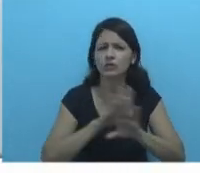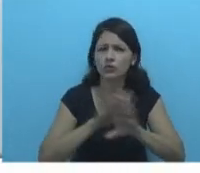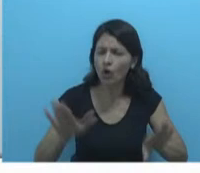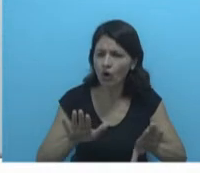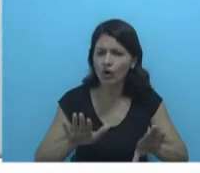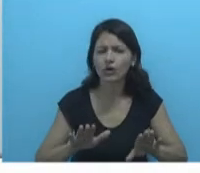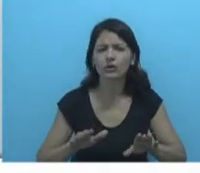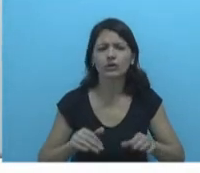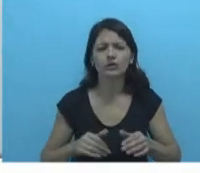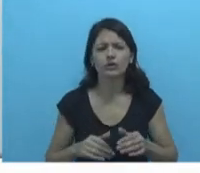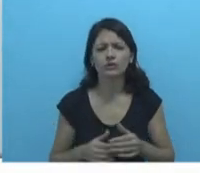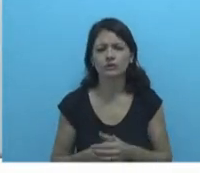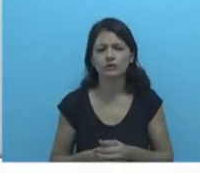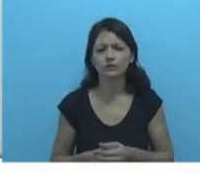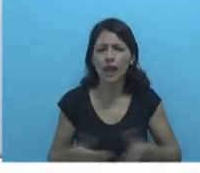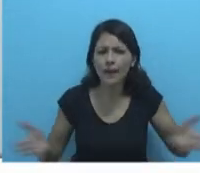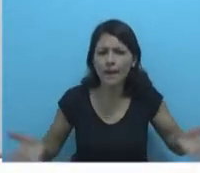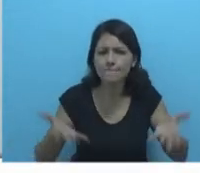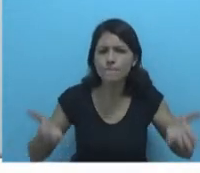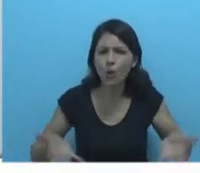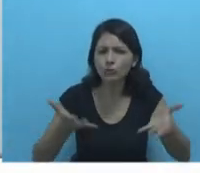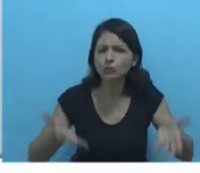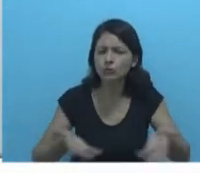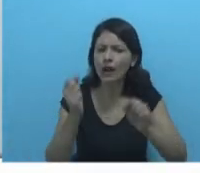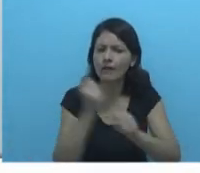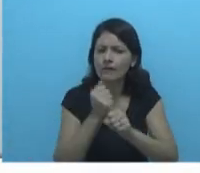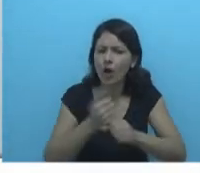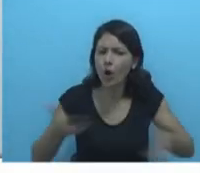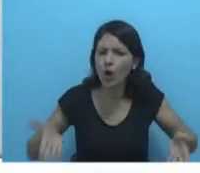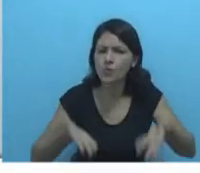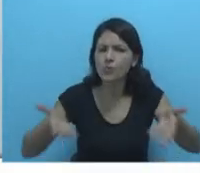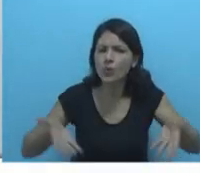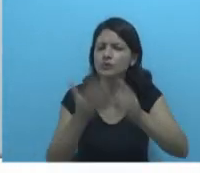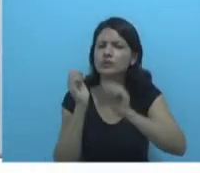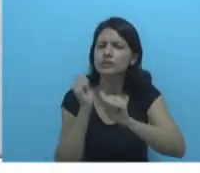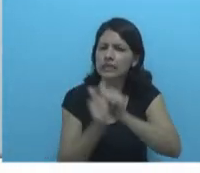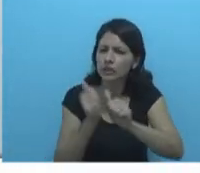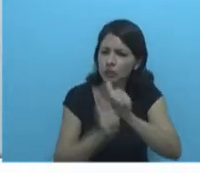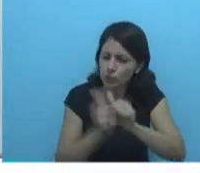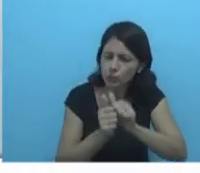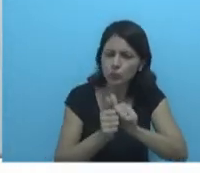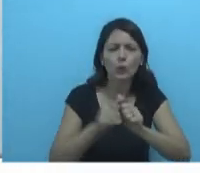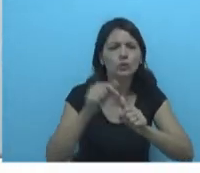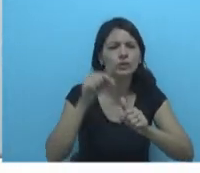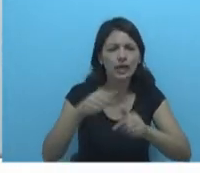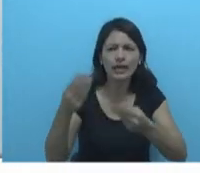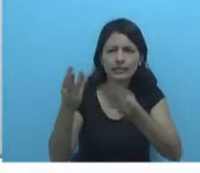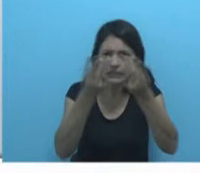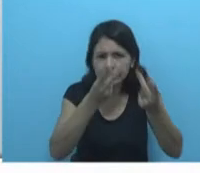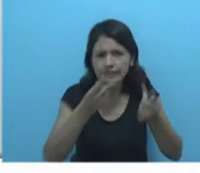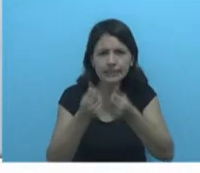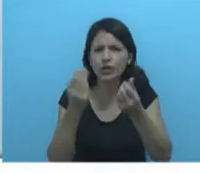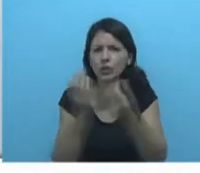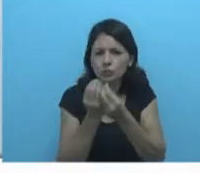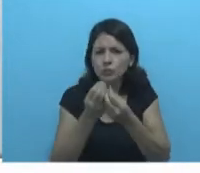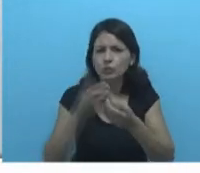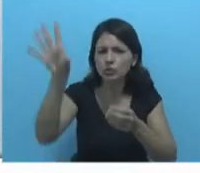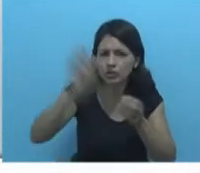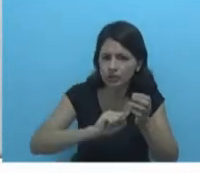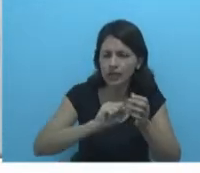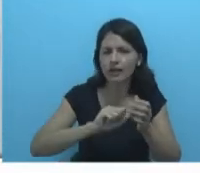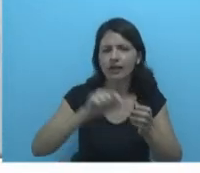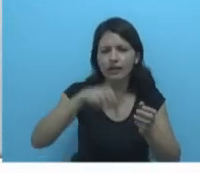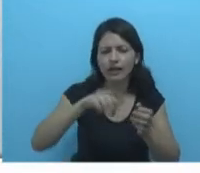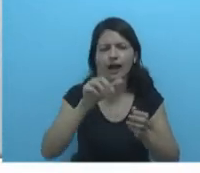que impulsemos la industria, para que impulsemos la actividad que genera divisas a nuestro país y que es tan importante en